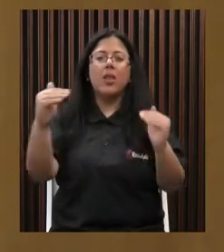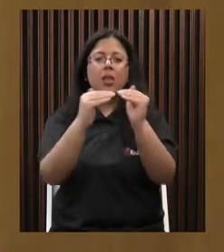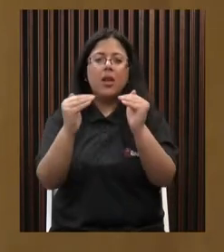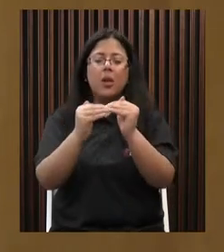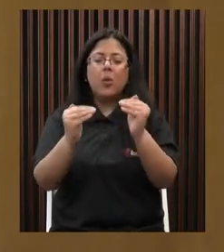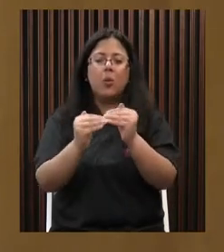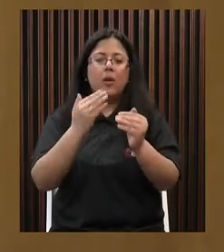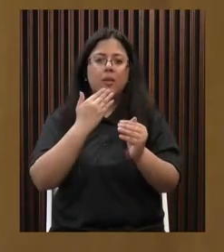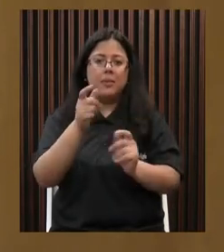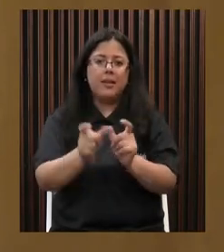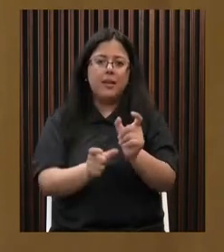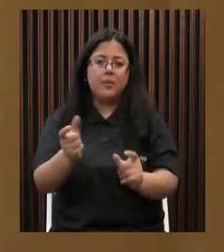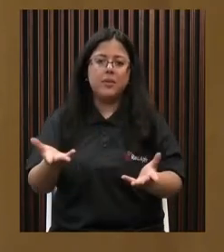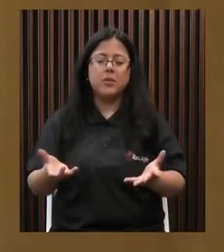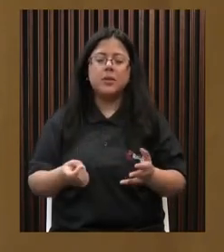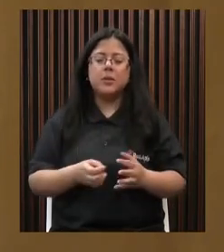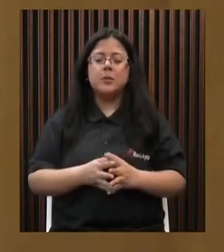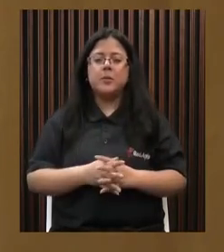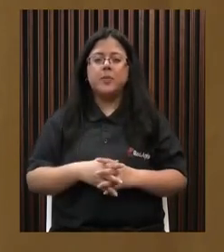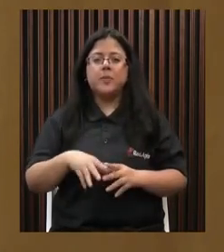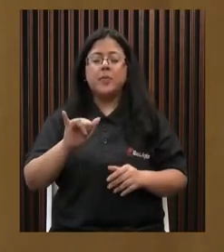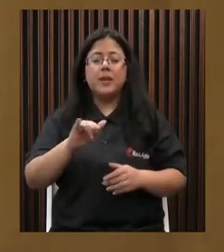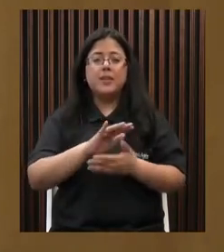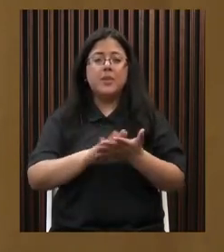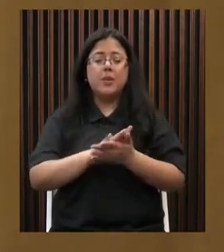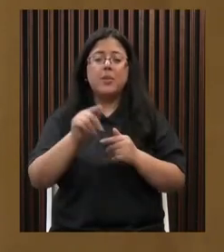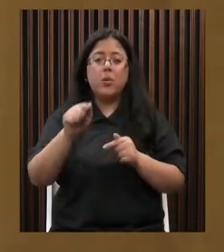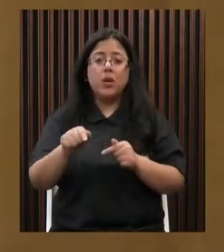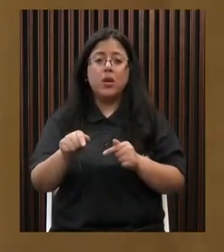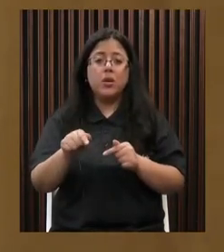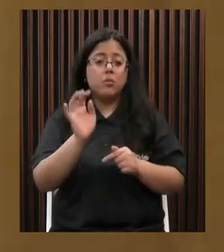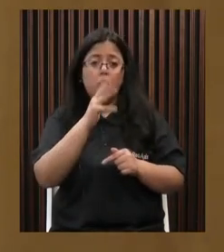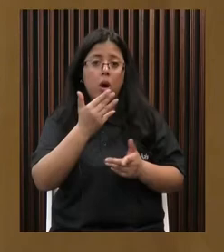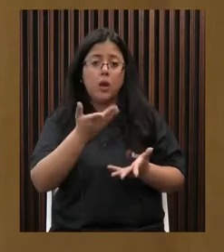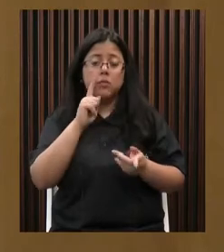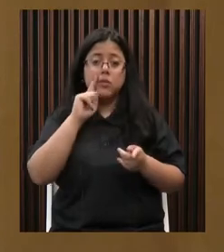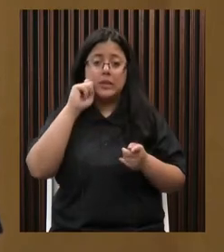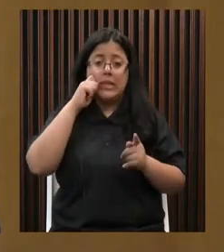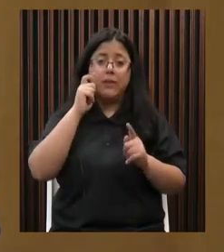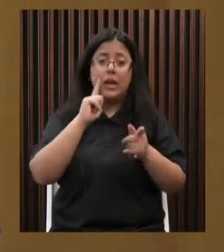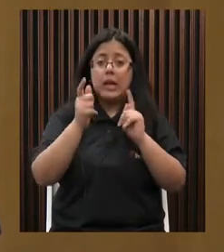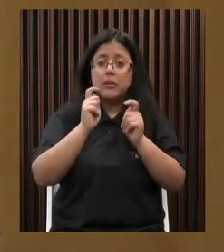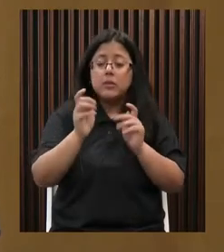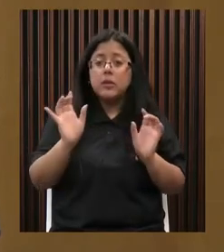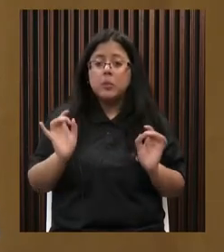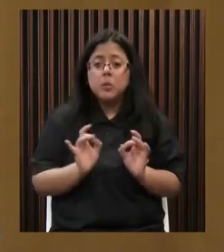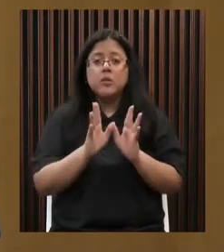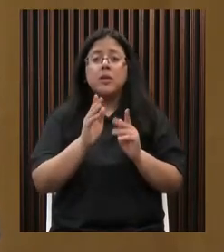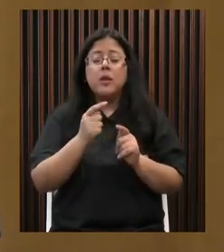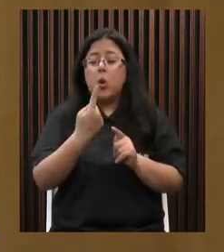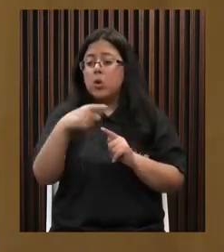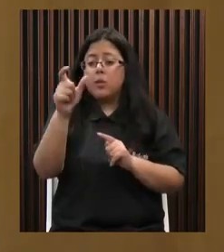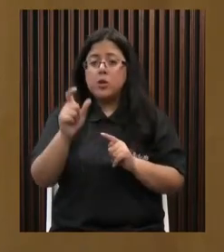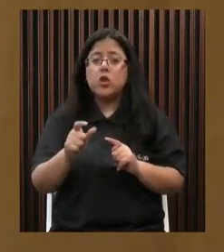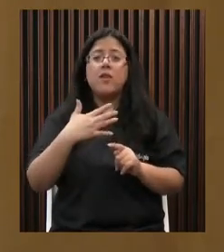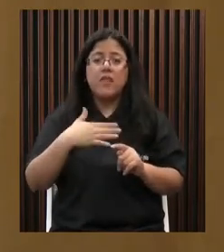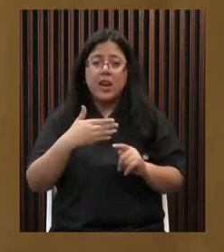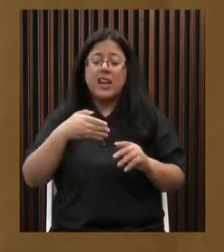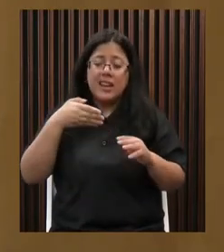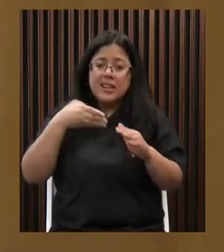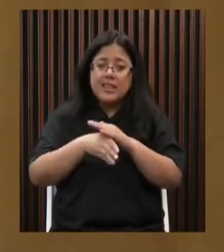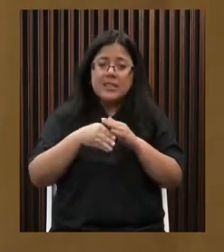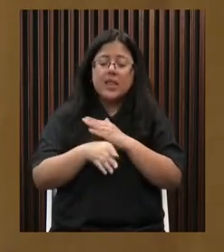mayor parte de las personas. Y si no haces eso, el riesgo es que alguien va a tratar de acceder, le va a costar